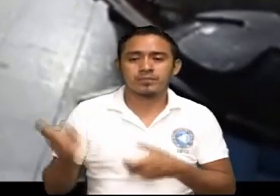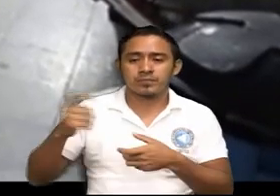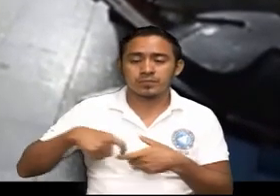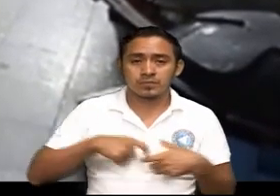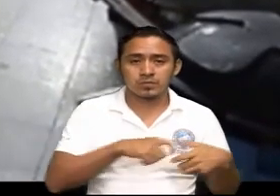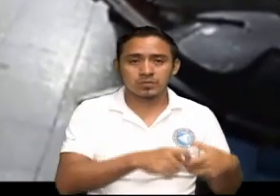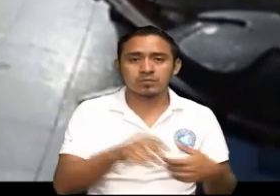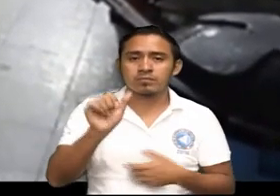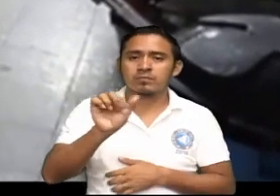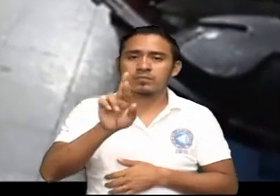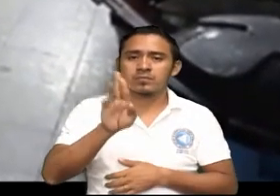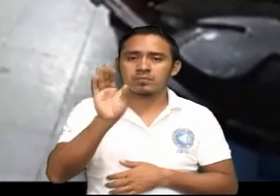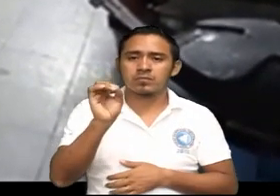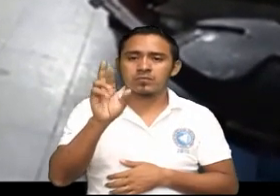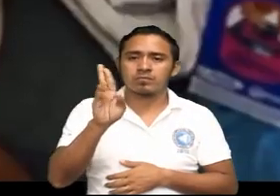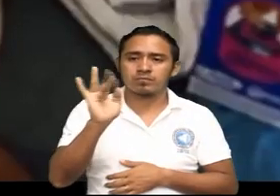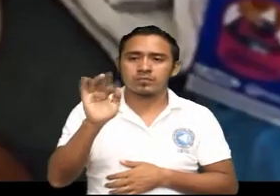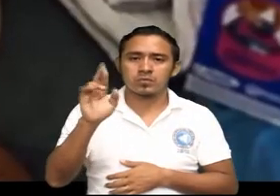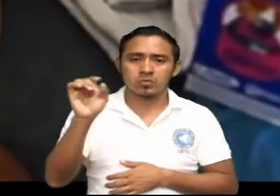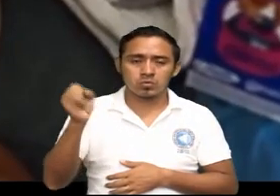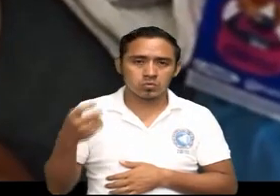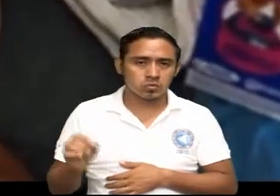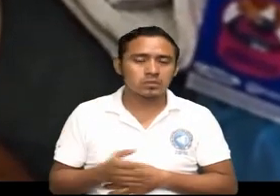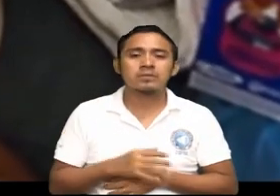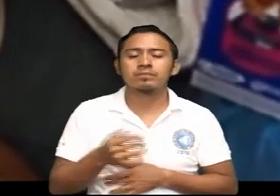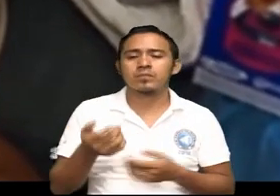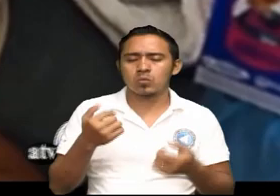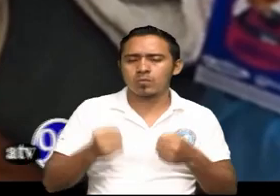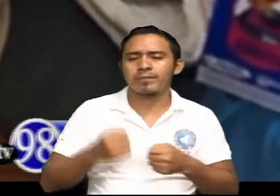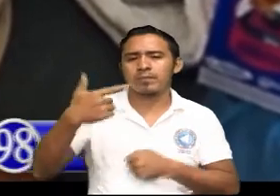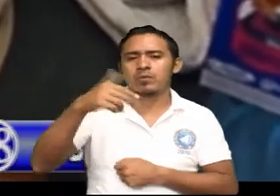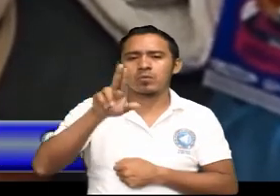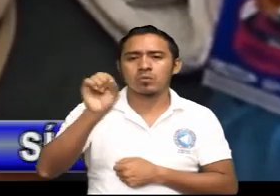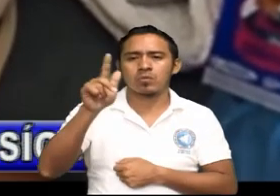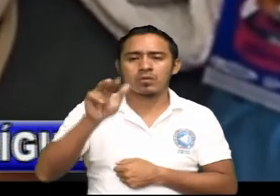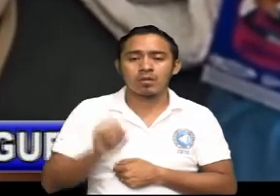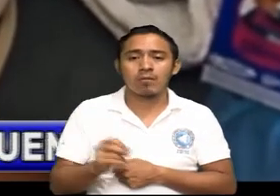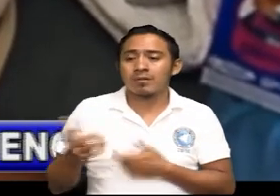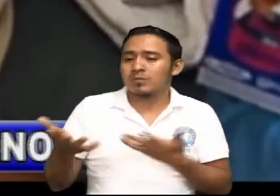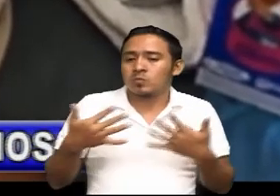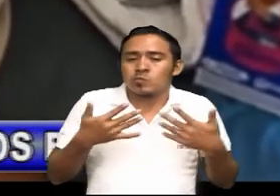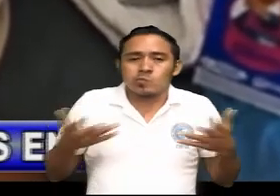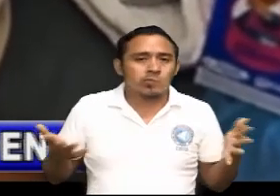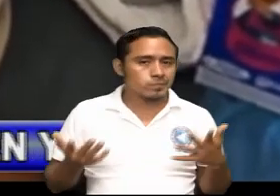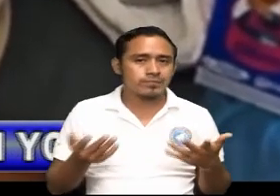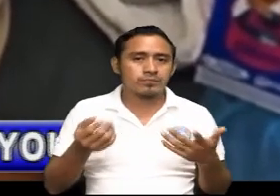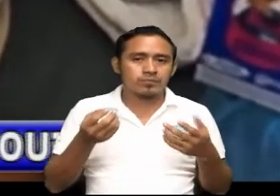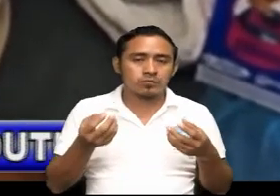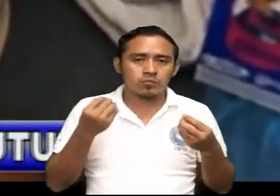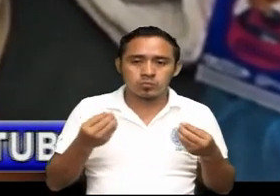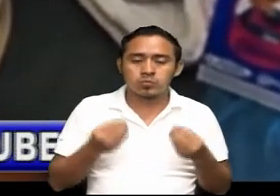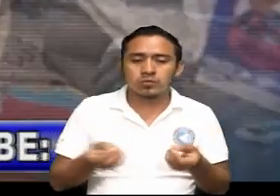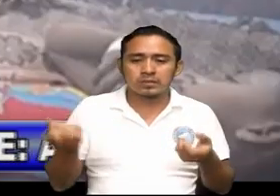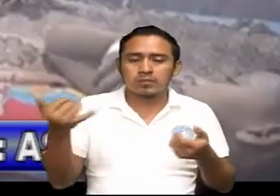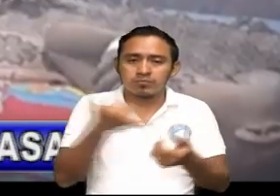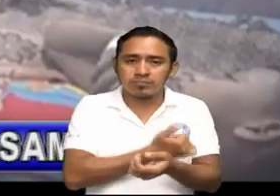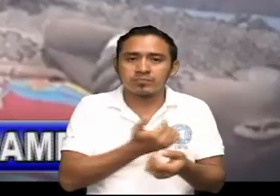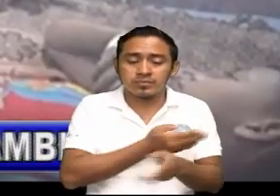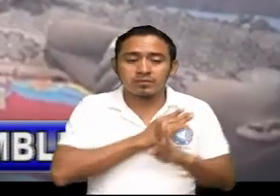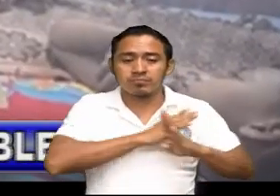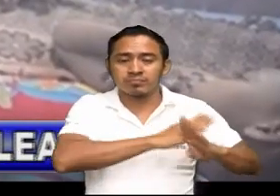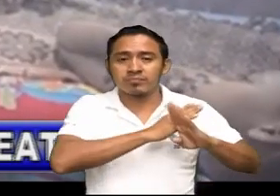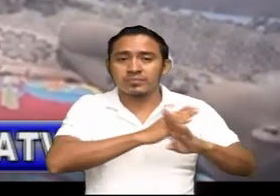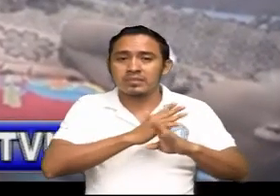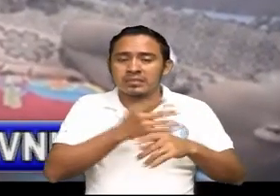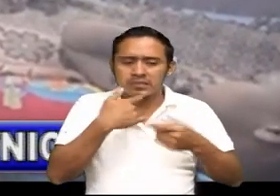coordinador de arbovirosis de la Secretaría de Salud, Gustavo Urbina, detalló que no se cuenta con los suficientes reactivos para poder